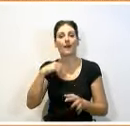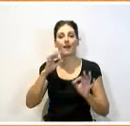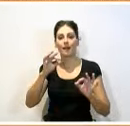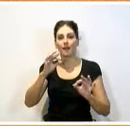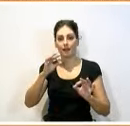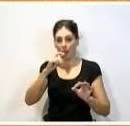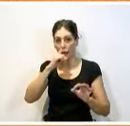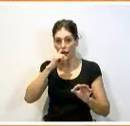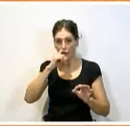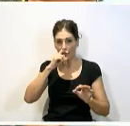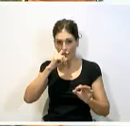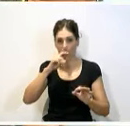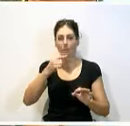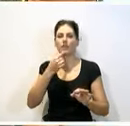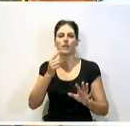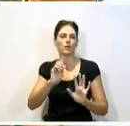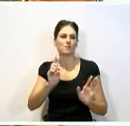era conveniente